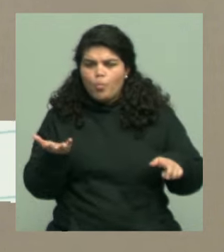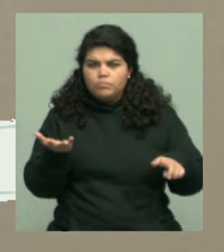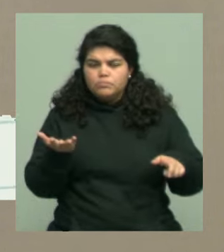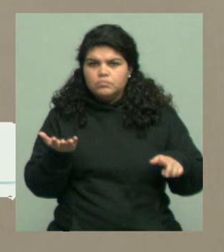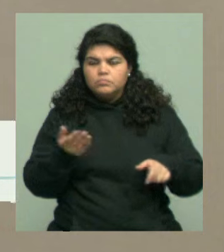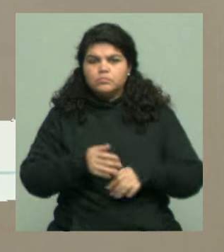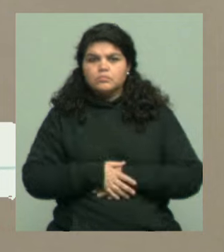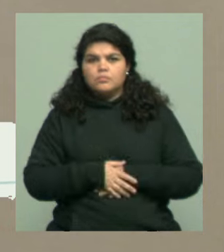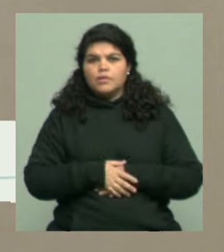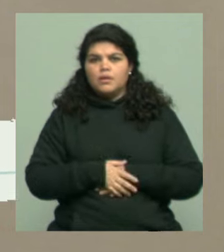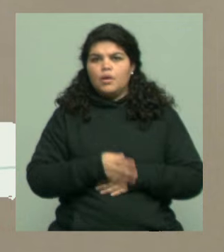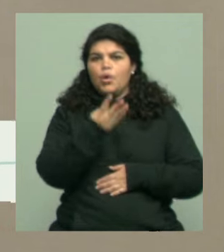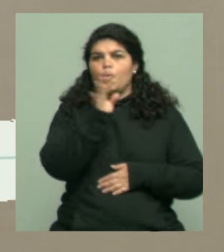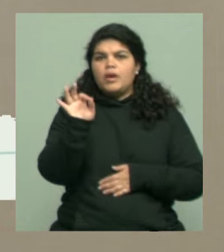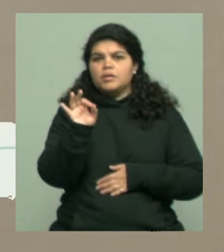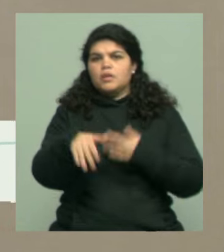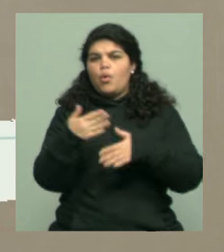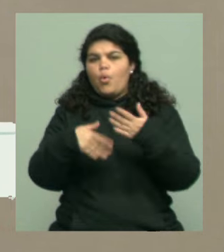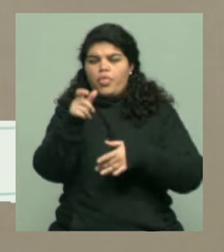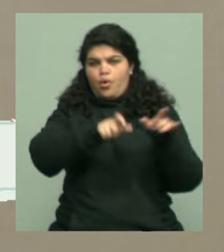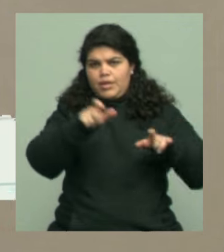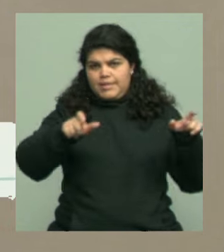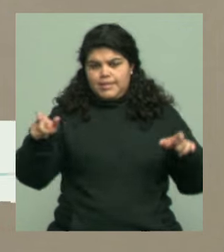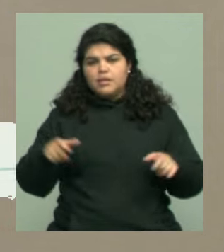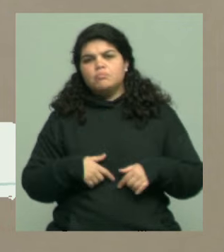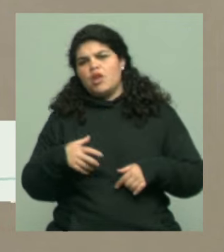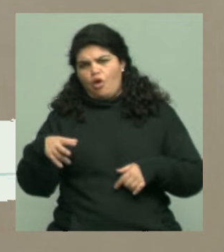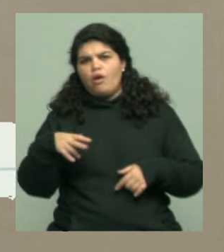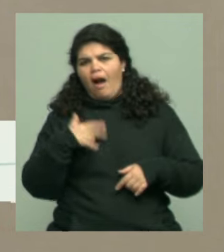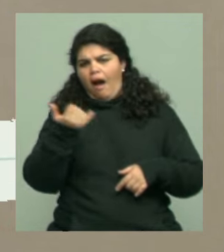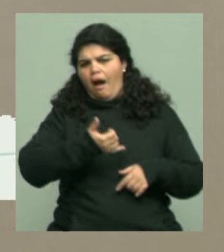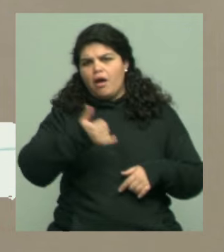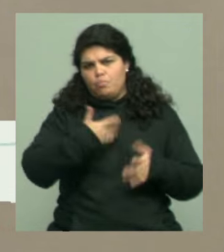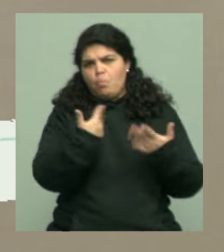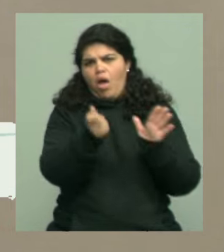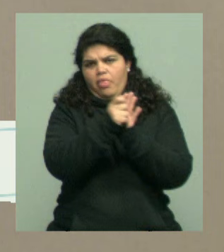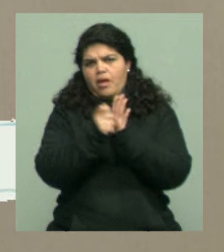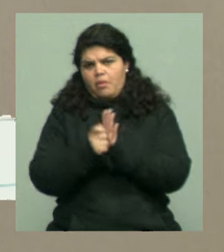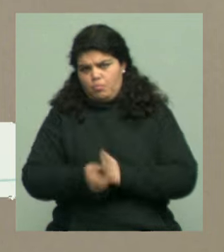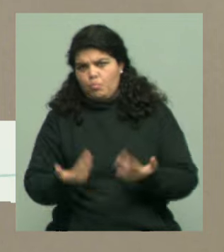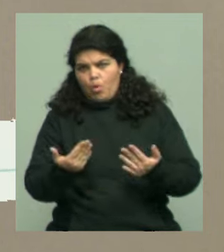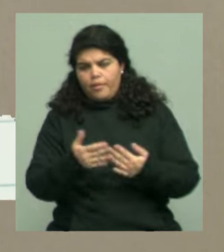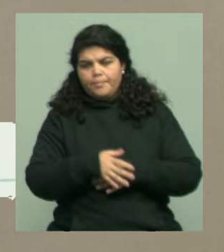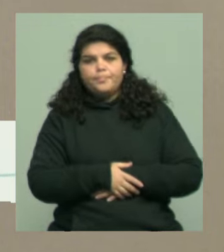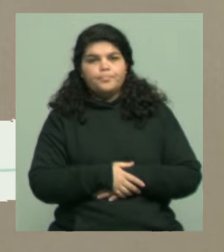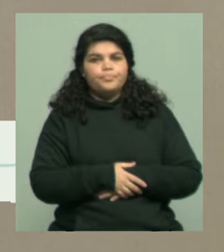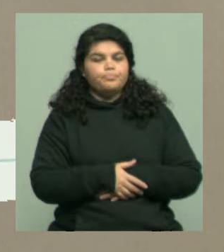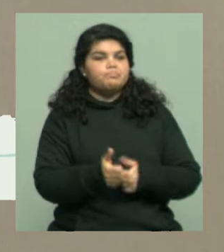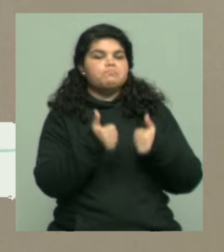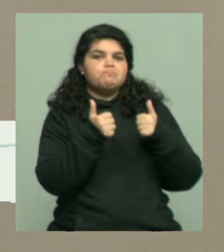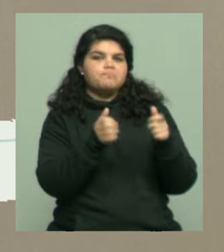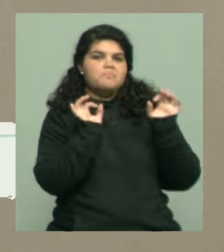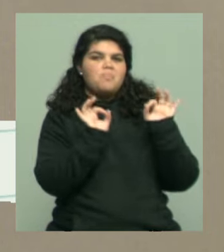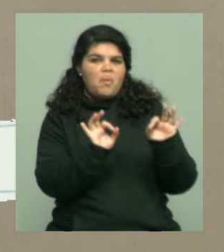El límite son 40 jugadores. Bien. Pero hay espacio todavía. Bien, entonces bueno, les pedimos que